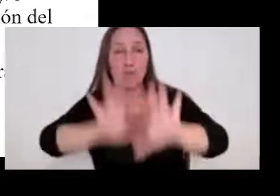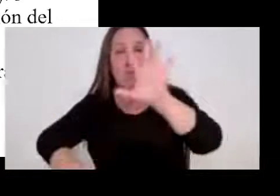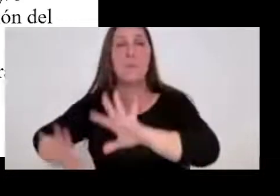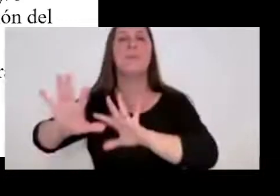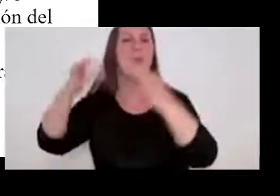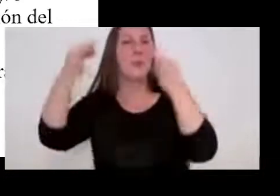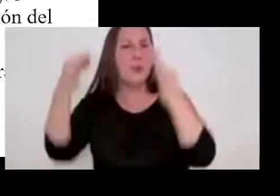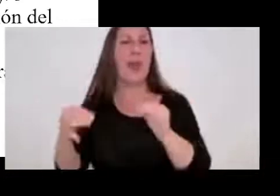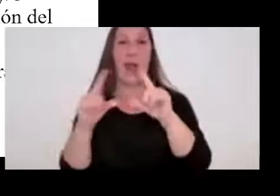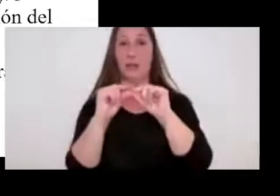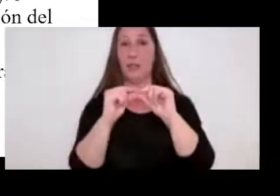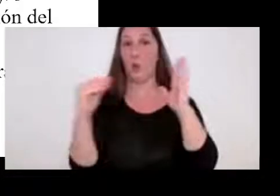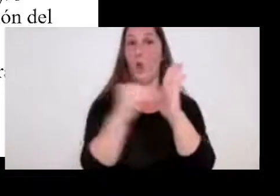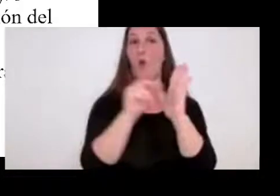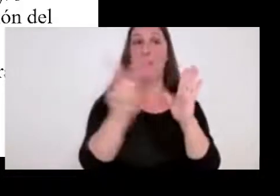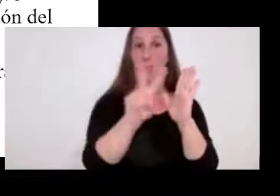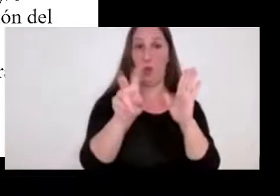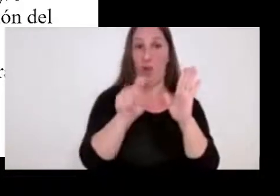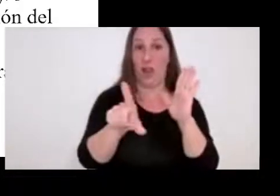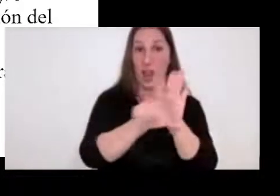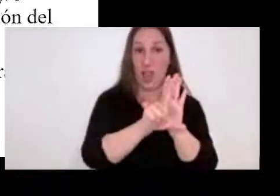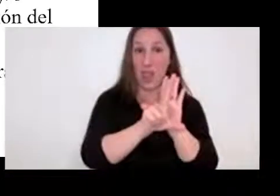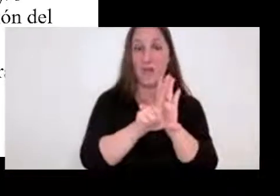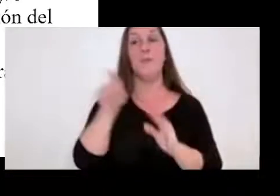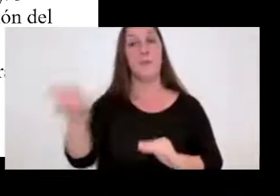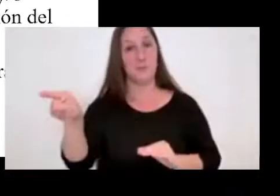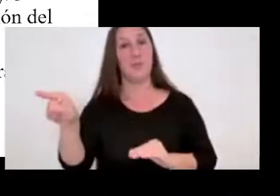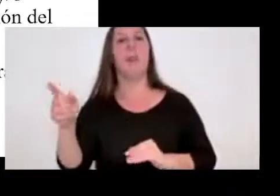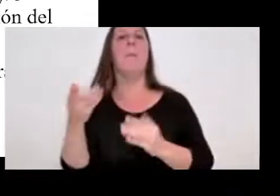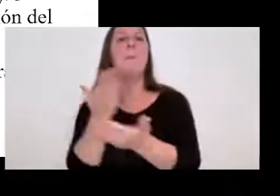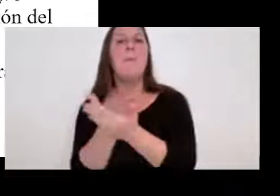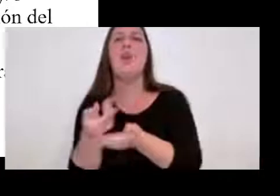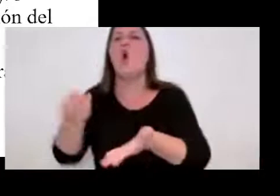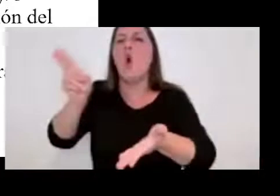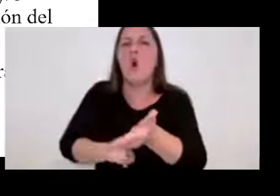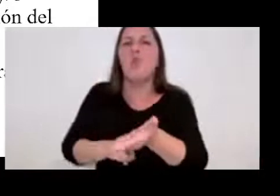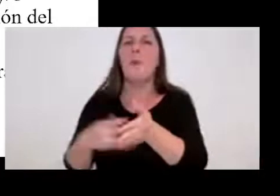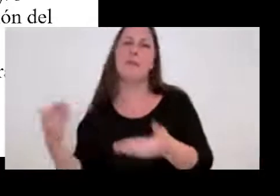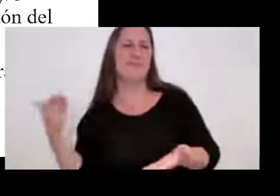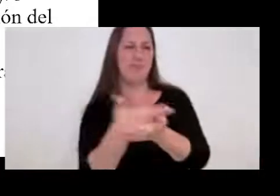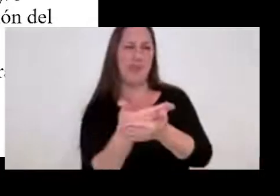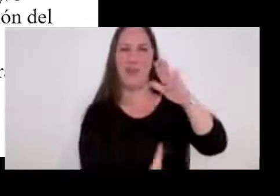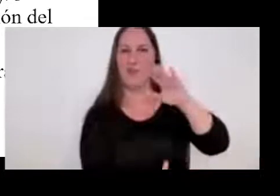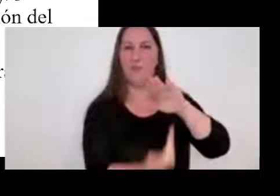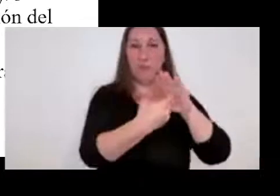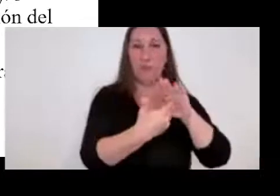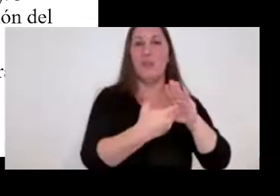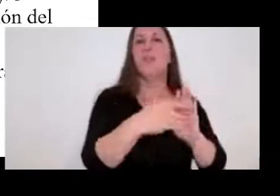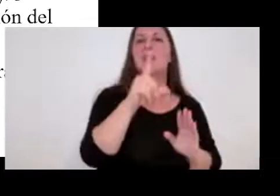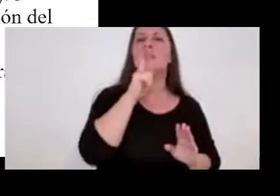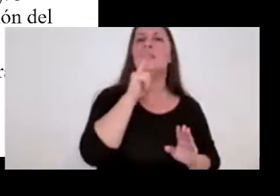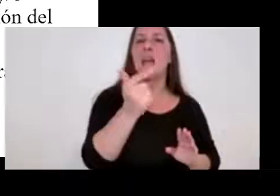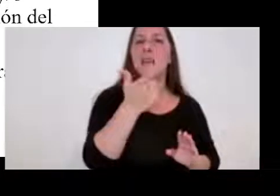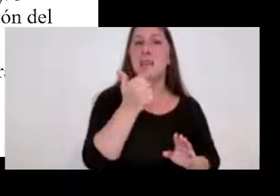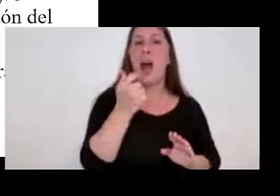en el artículo 22 de la ley. Cuando remita utilidades a su casa matriz, la tasa adicional que debe